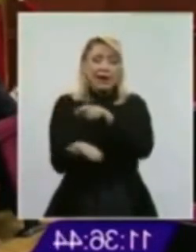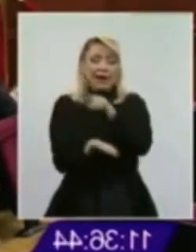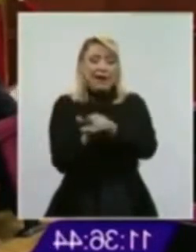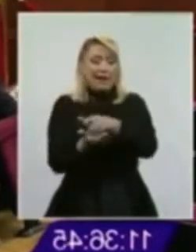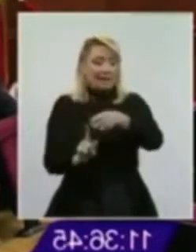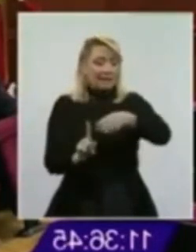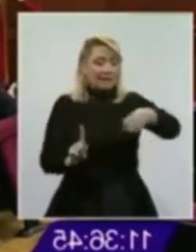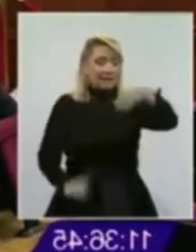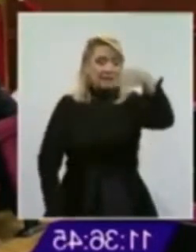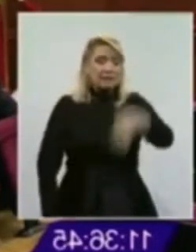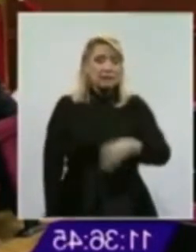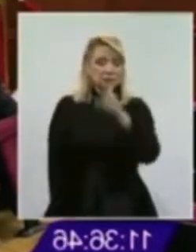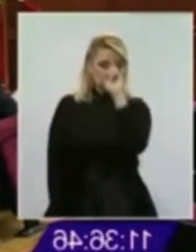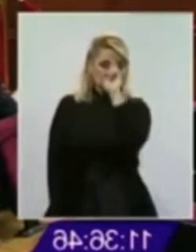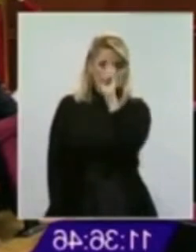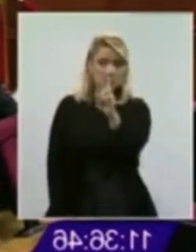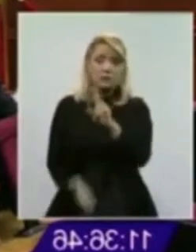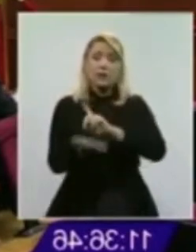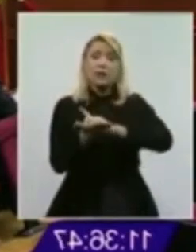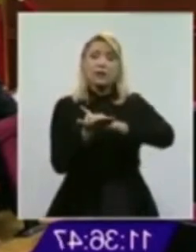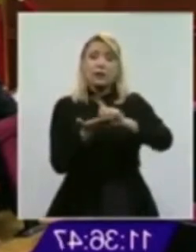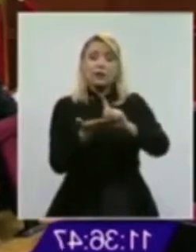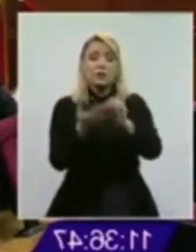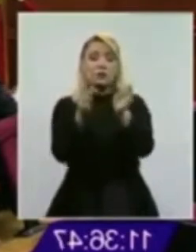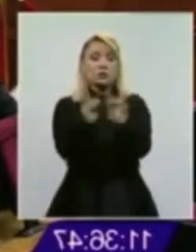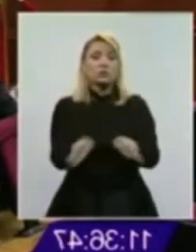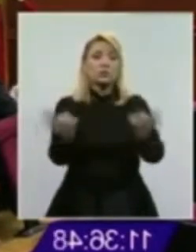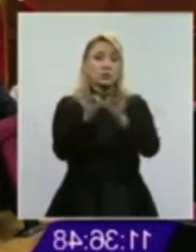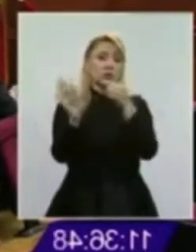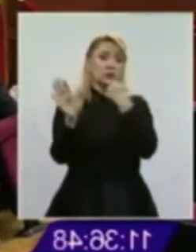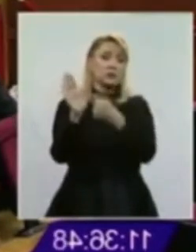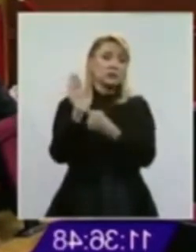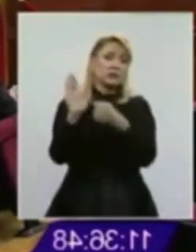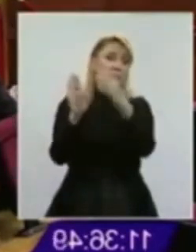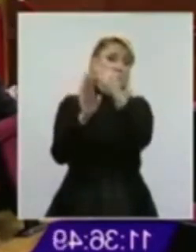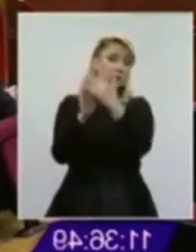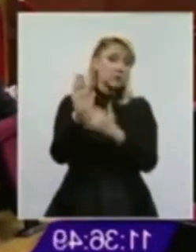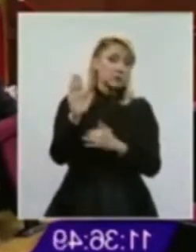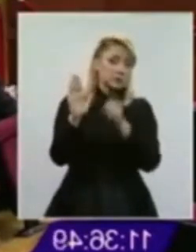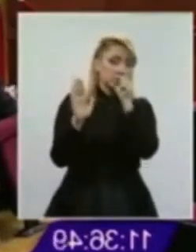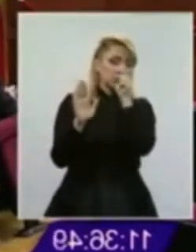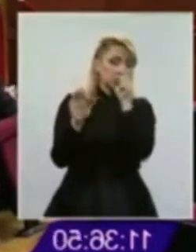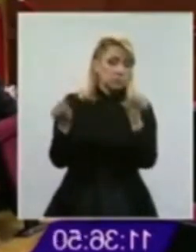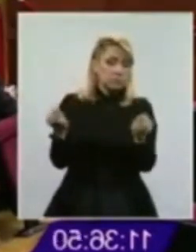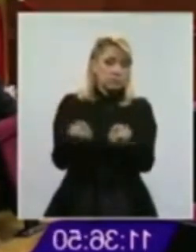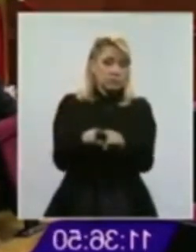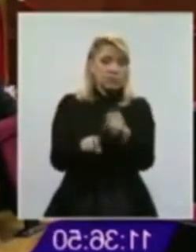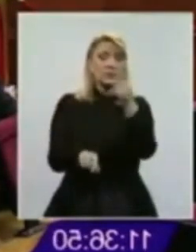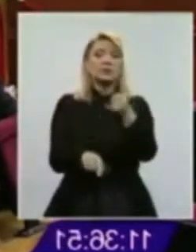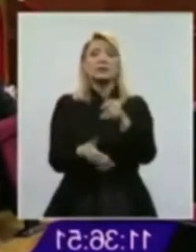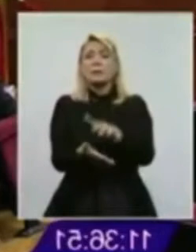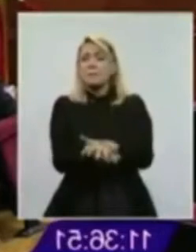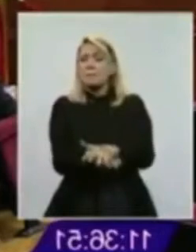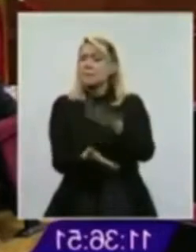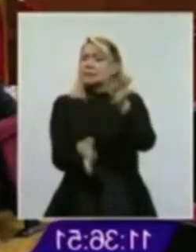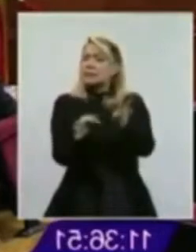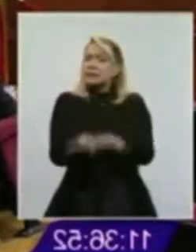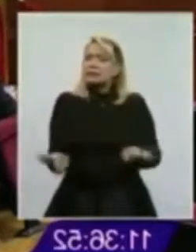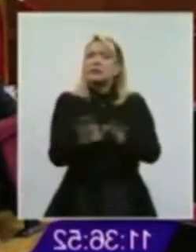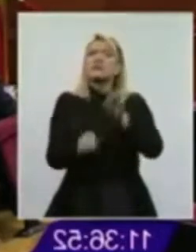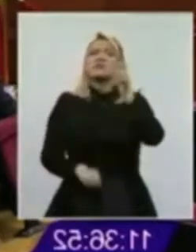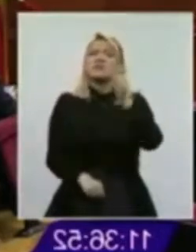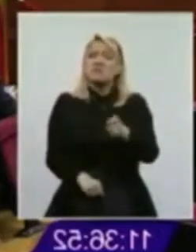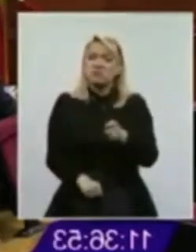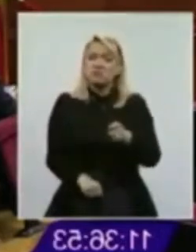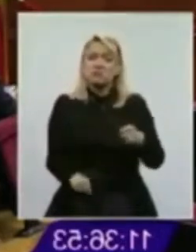legalidad, el respeto a los derechos fundamentales y principalmente y de forma relevante